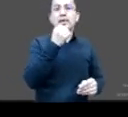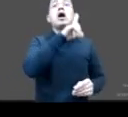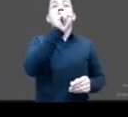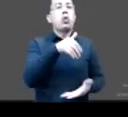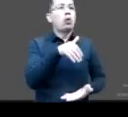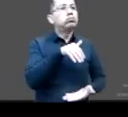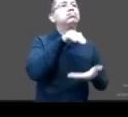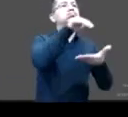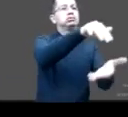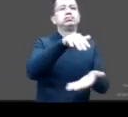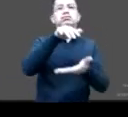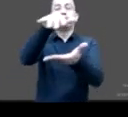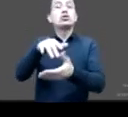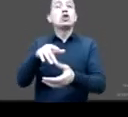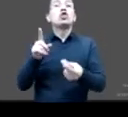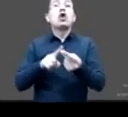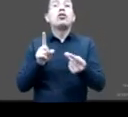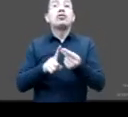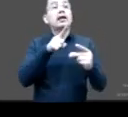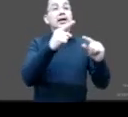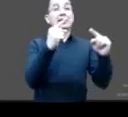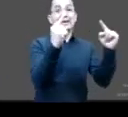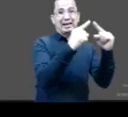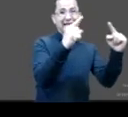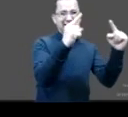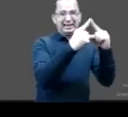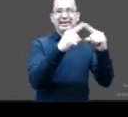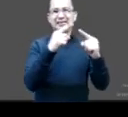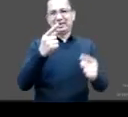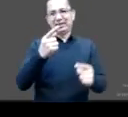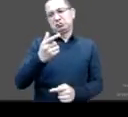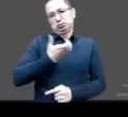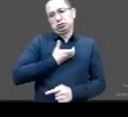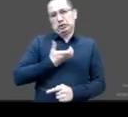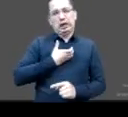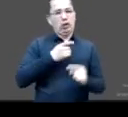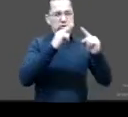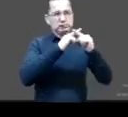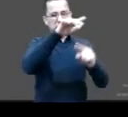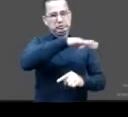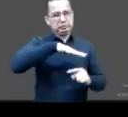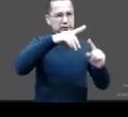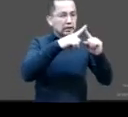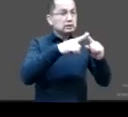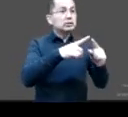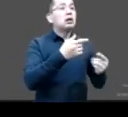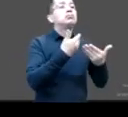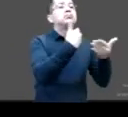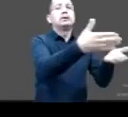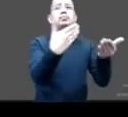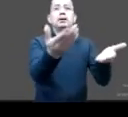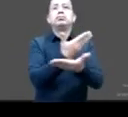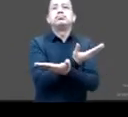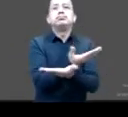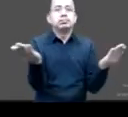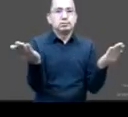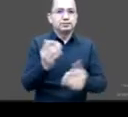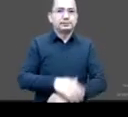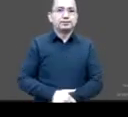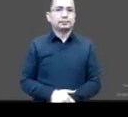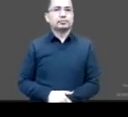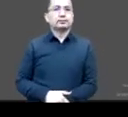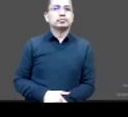párrocos han distribuido esos víveres o esas despensas tenemos igual otras dos dos